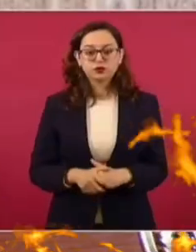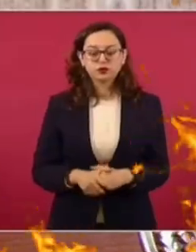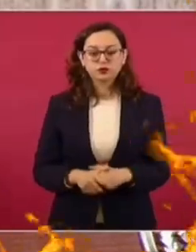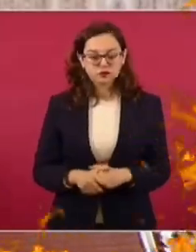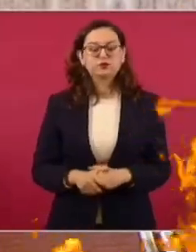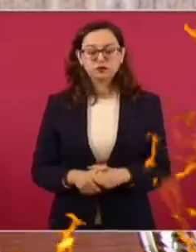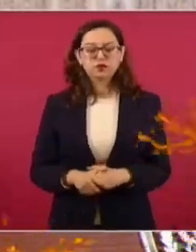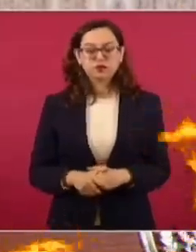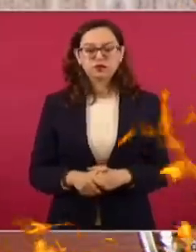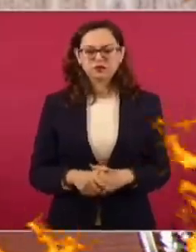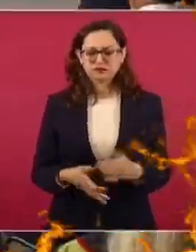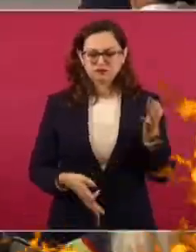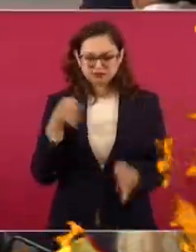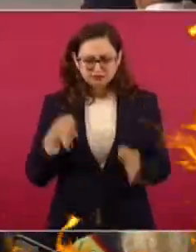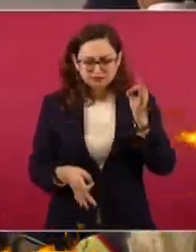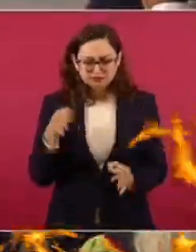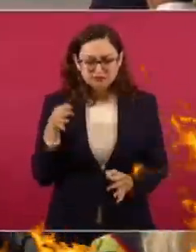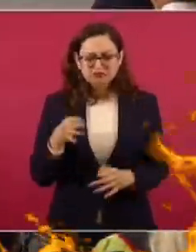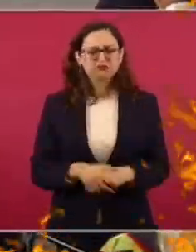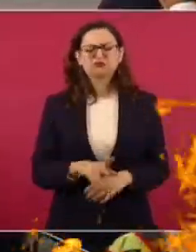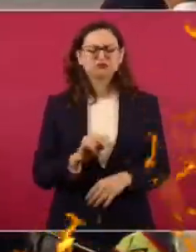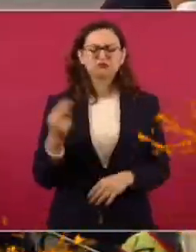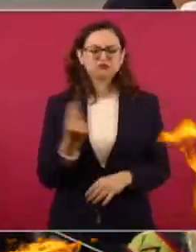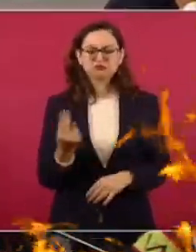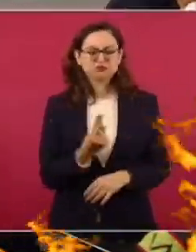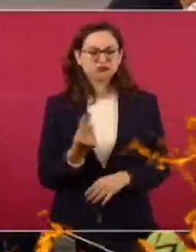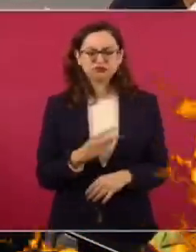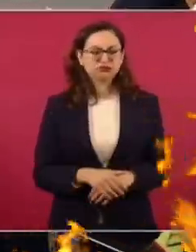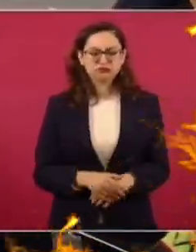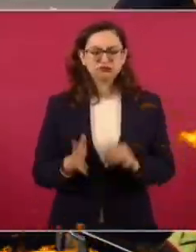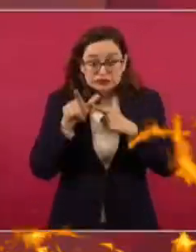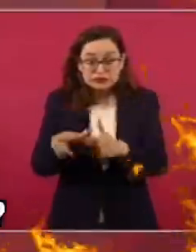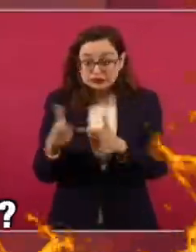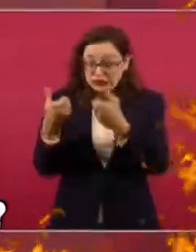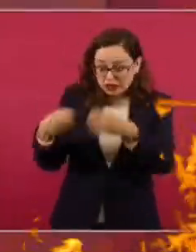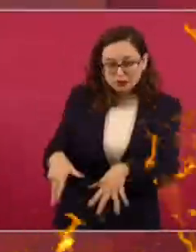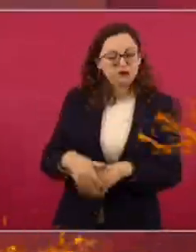Ya, no a tribunales, ya se estableció el mecanismo legal.